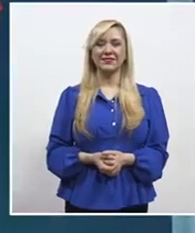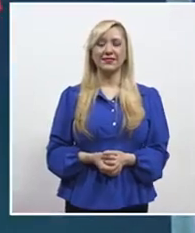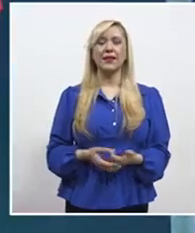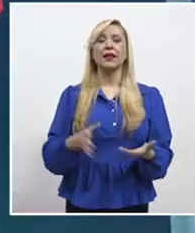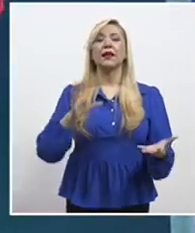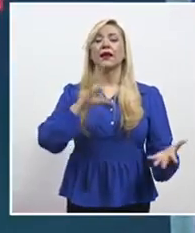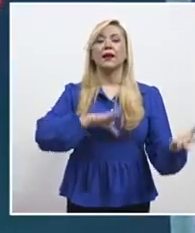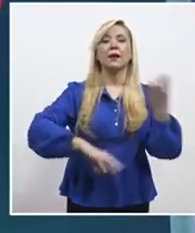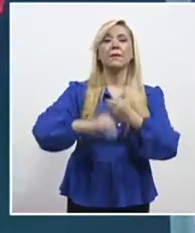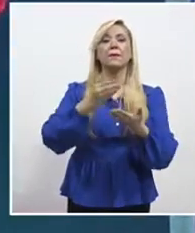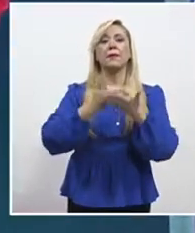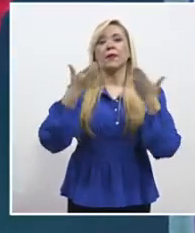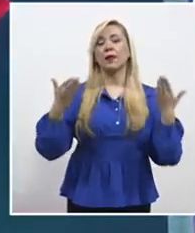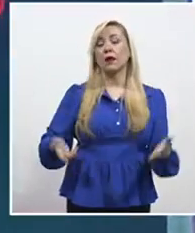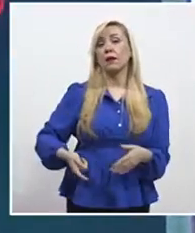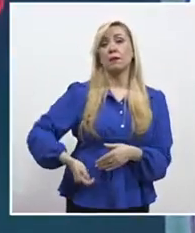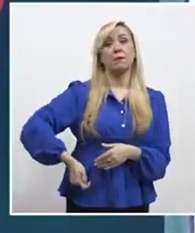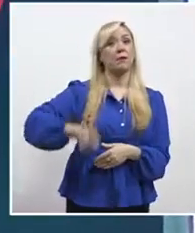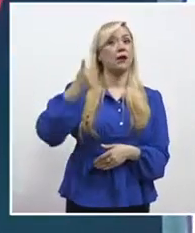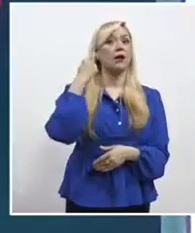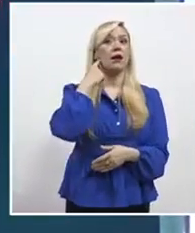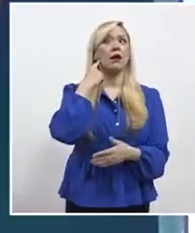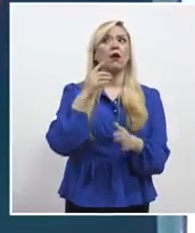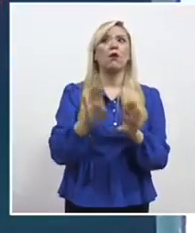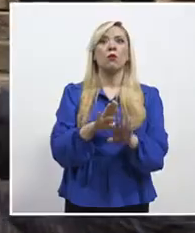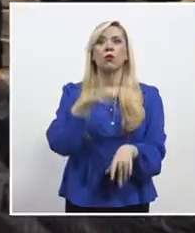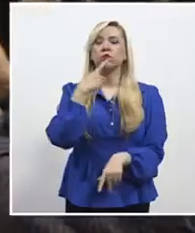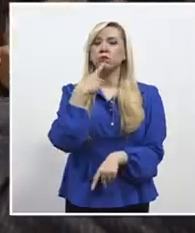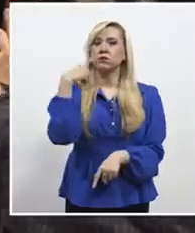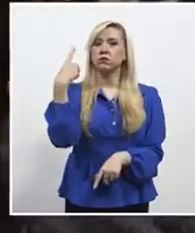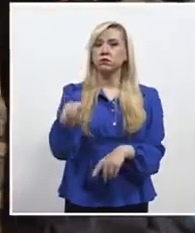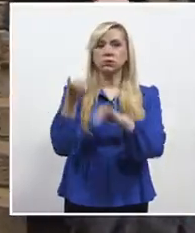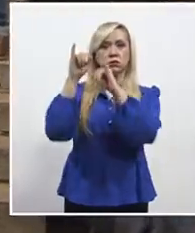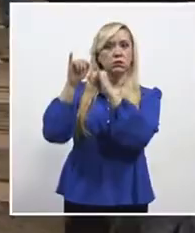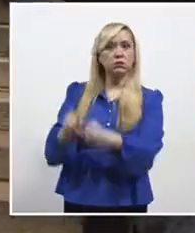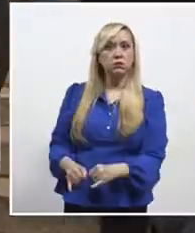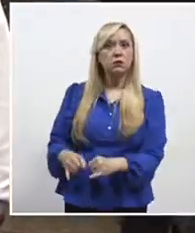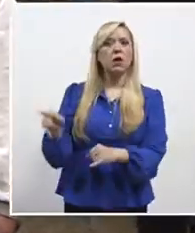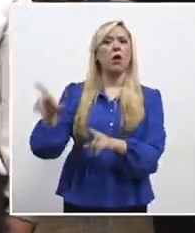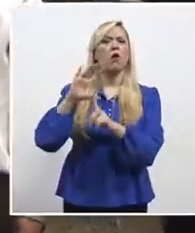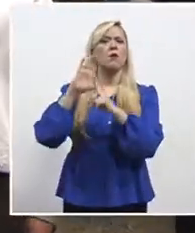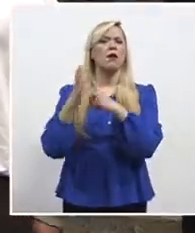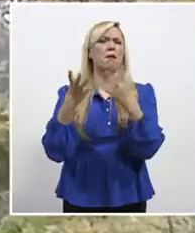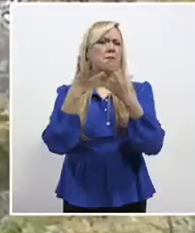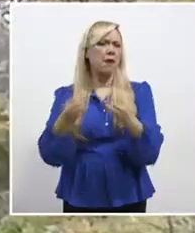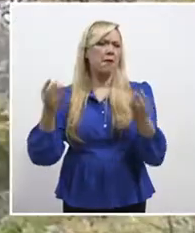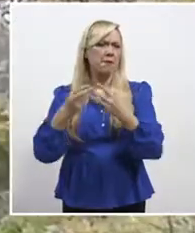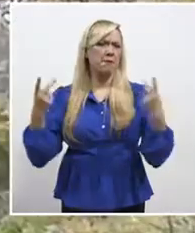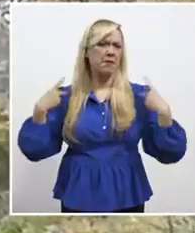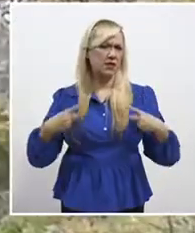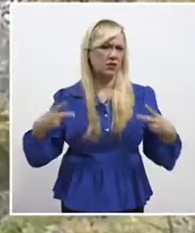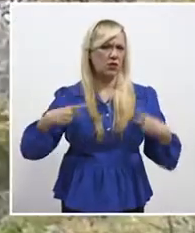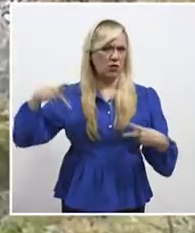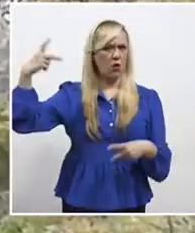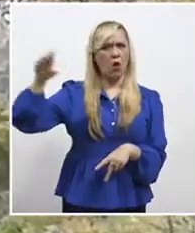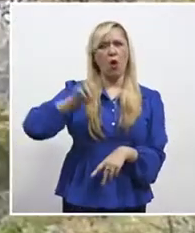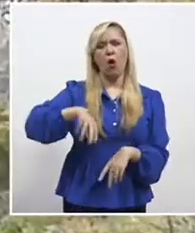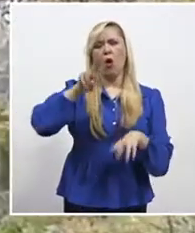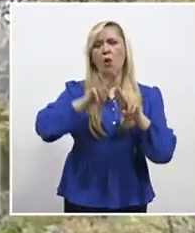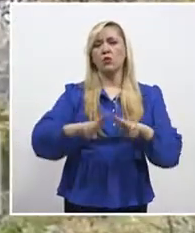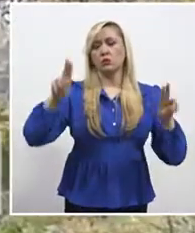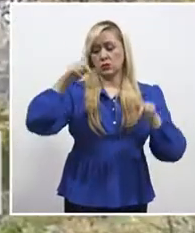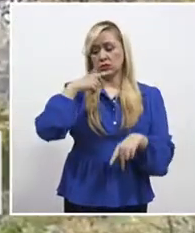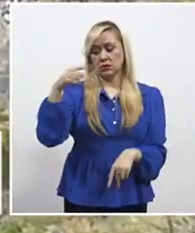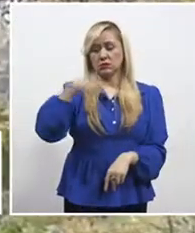En otras noticias, en su primera decisión sobre una denuncia individual, el Comité sobre Desaparición Forzada de Naciones Unidas concluyó que el